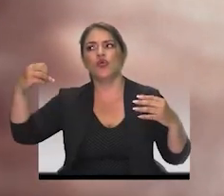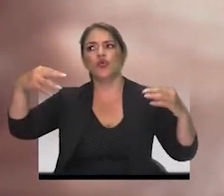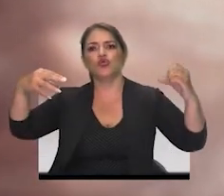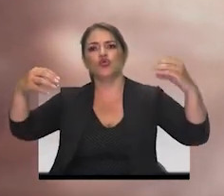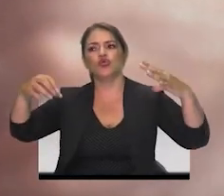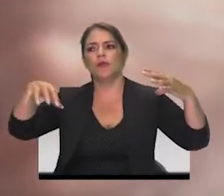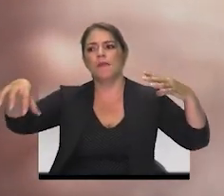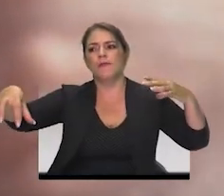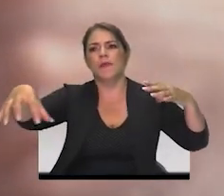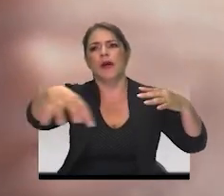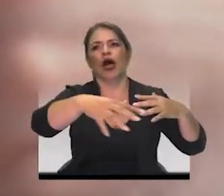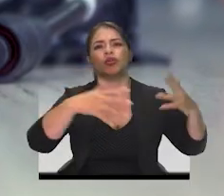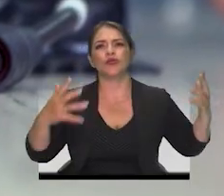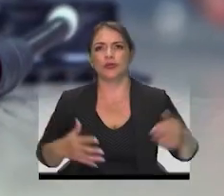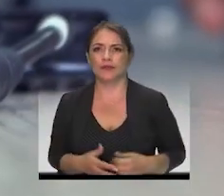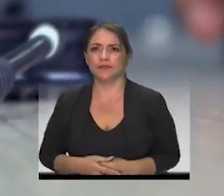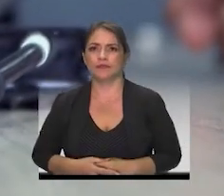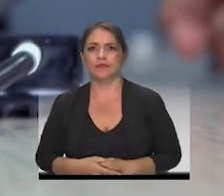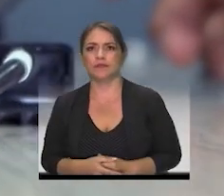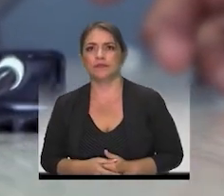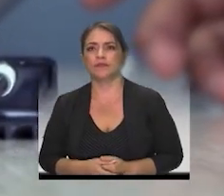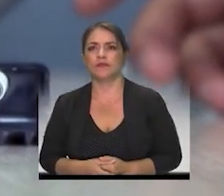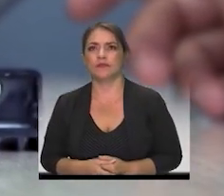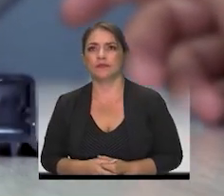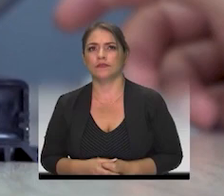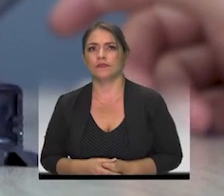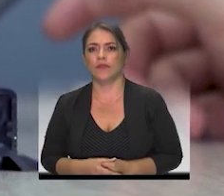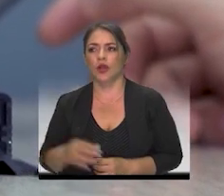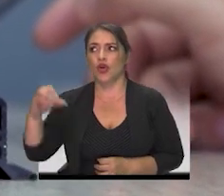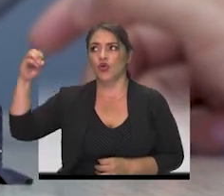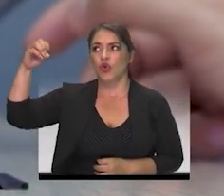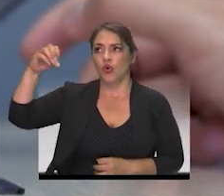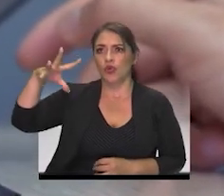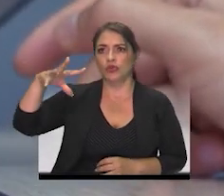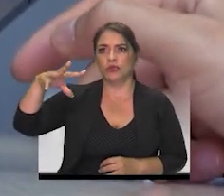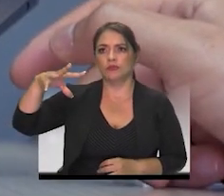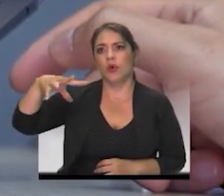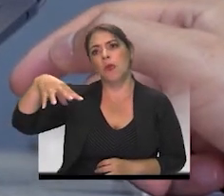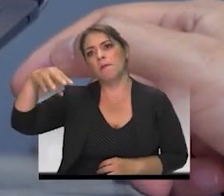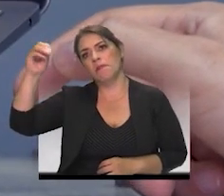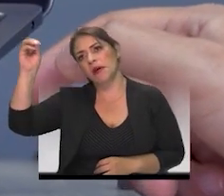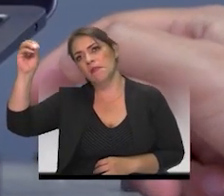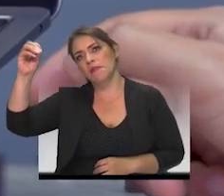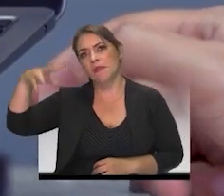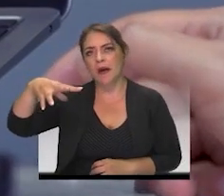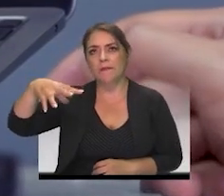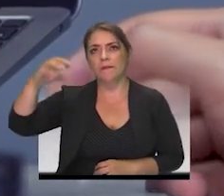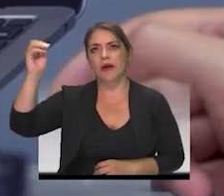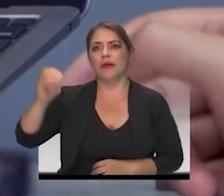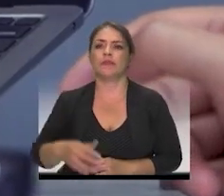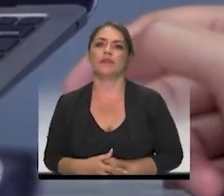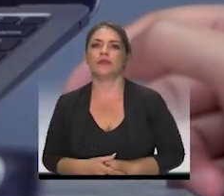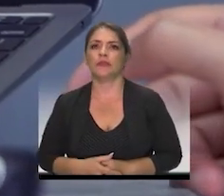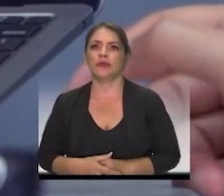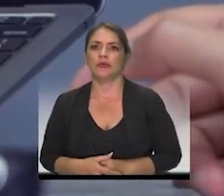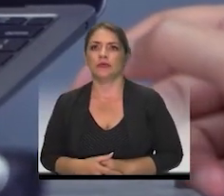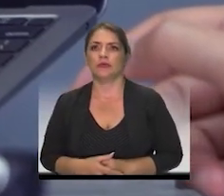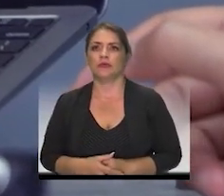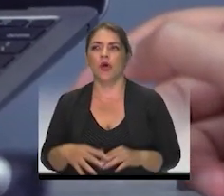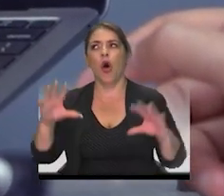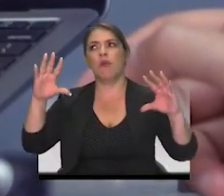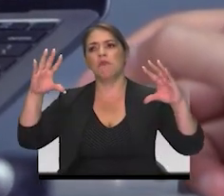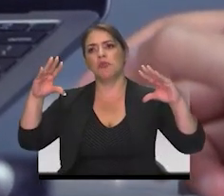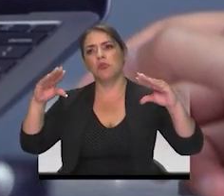luminarias en el mapa, ¿sí? Podemos encender las luminarias, podemos apagar las luminarias, podemos dimerizarlas.